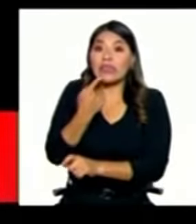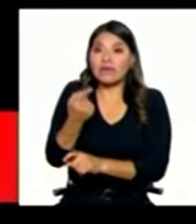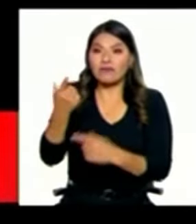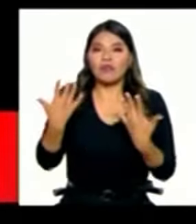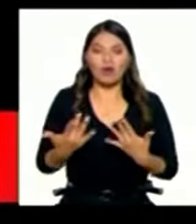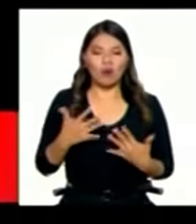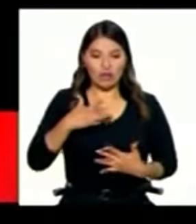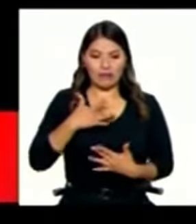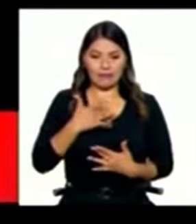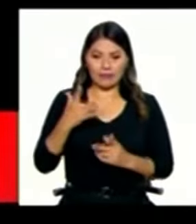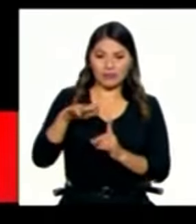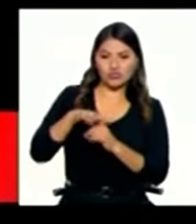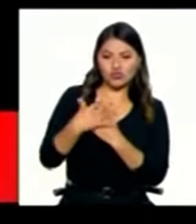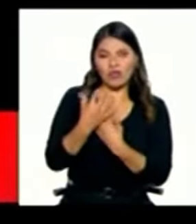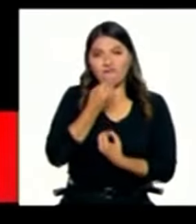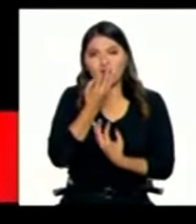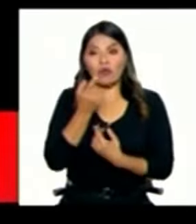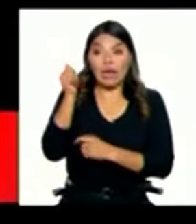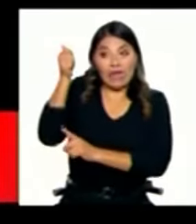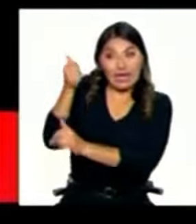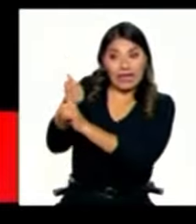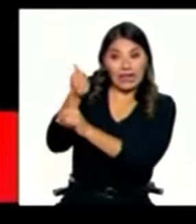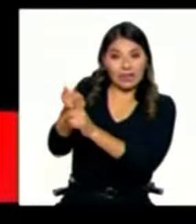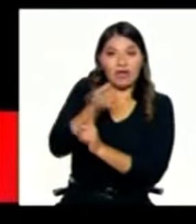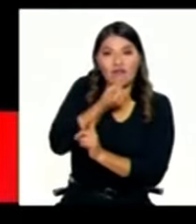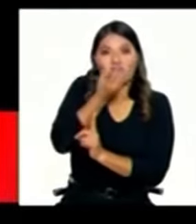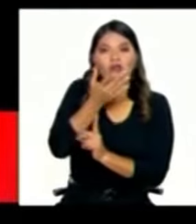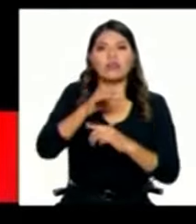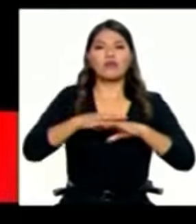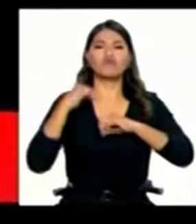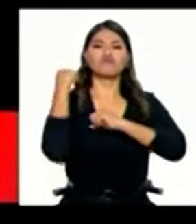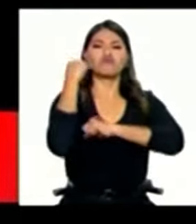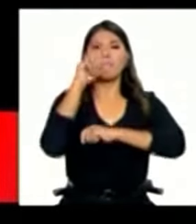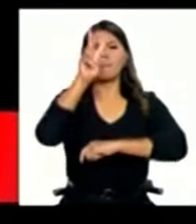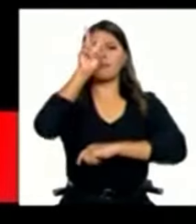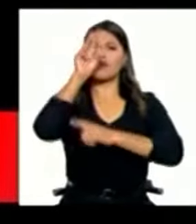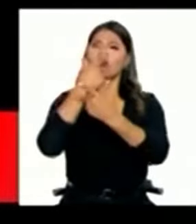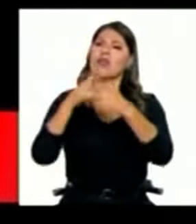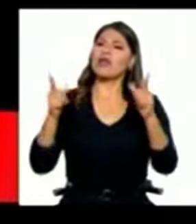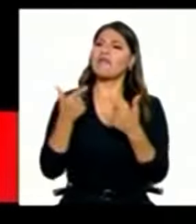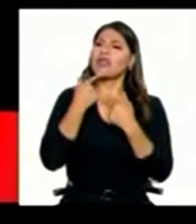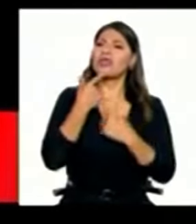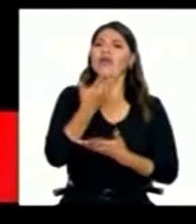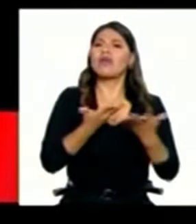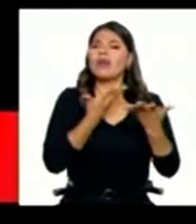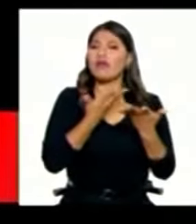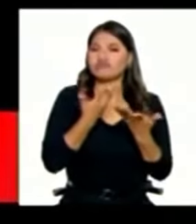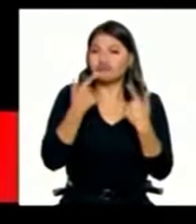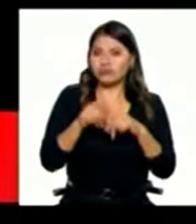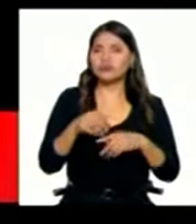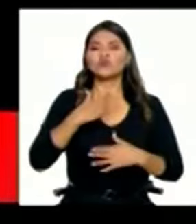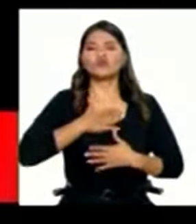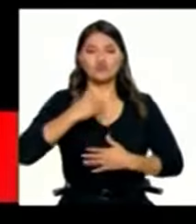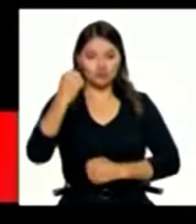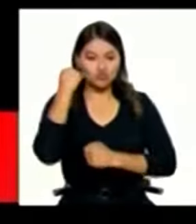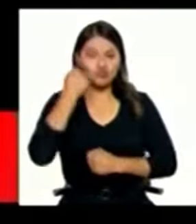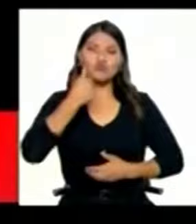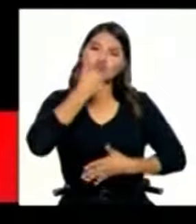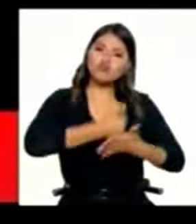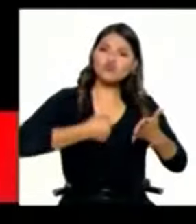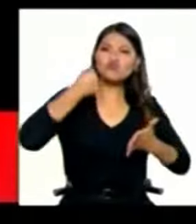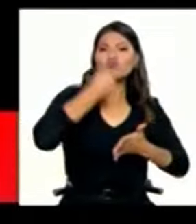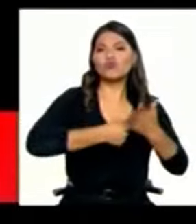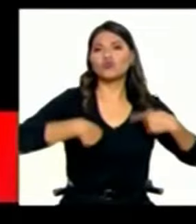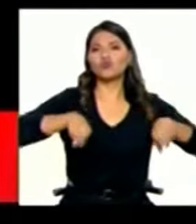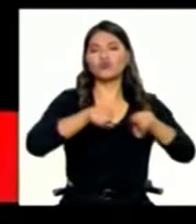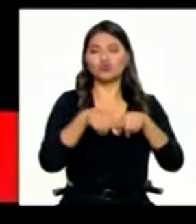a su situación, el ex dirigente de Perú Libre defendió al partido. Dijo lo siguiente: vamos a seguir luchando por una patria soberana